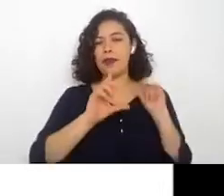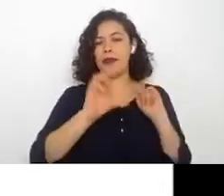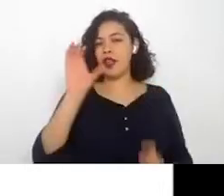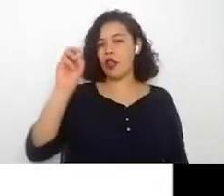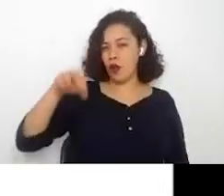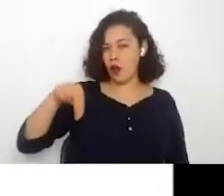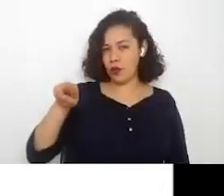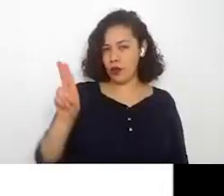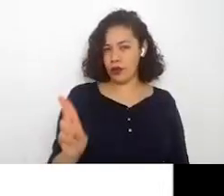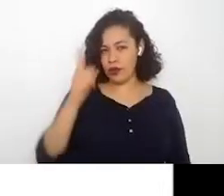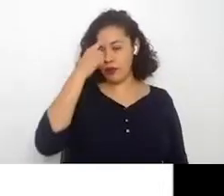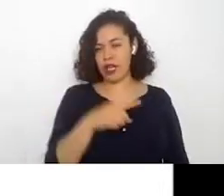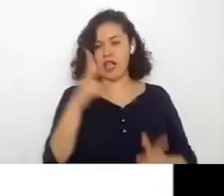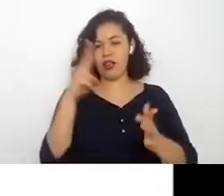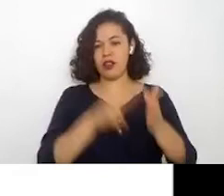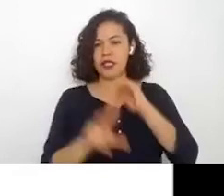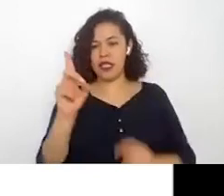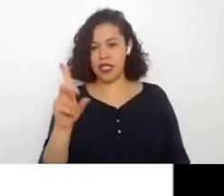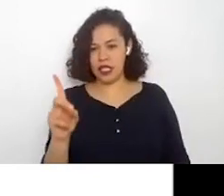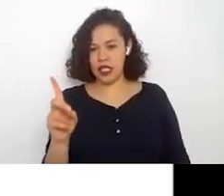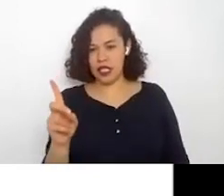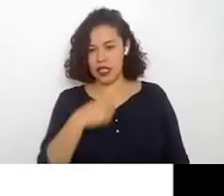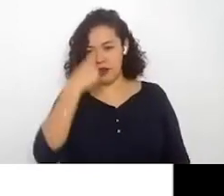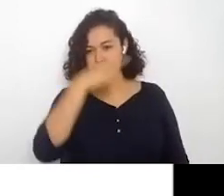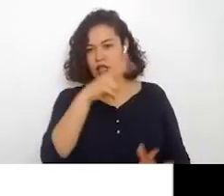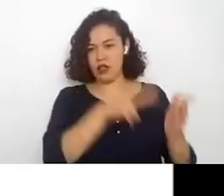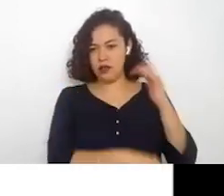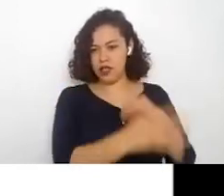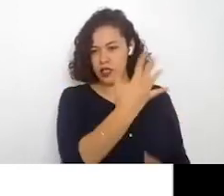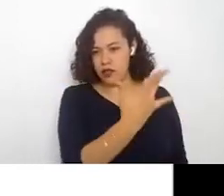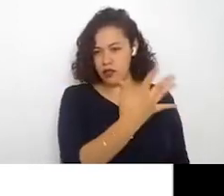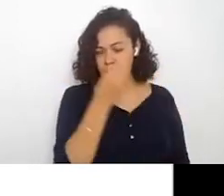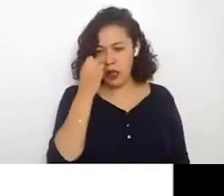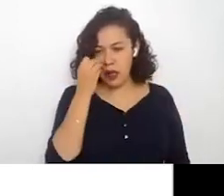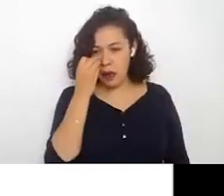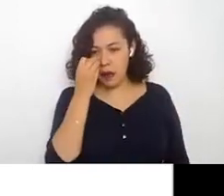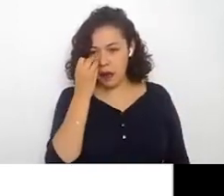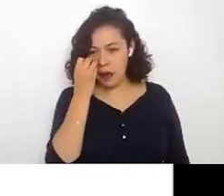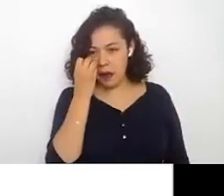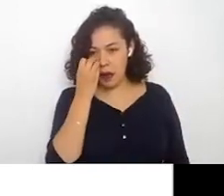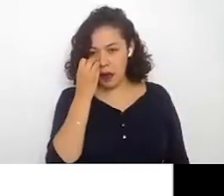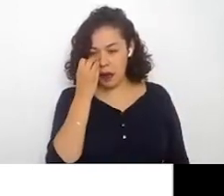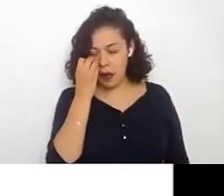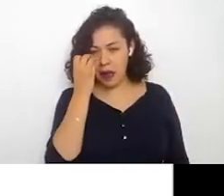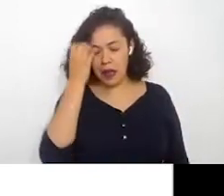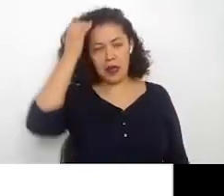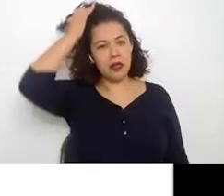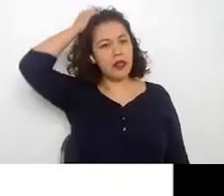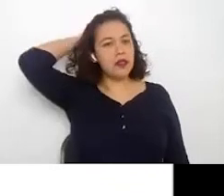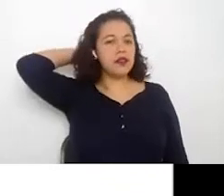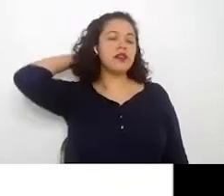el 2030, hacia el 2050, que también tenemos otra, ¿verdad? Con estos 17 objetivos de